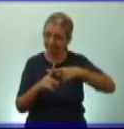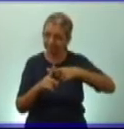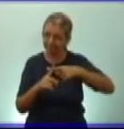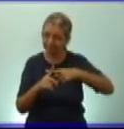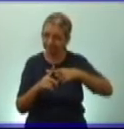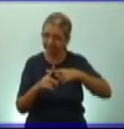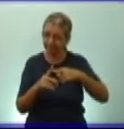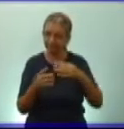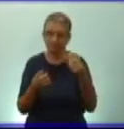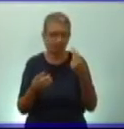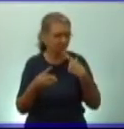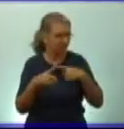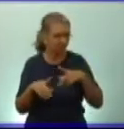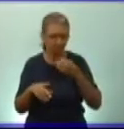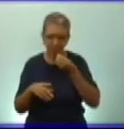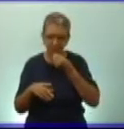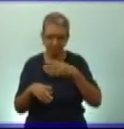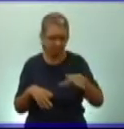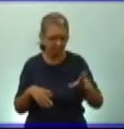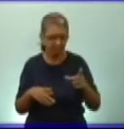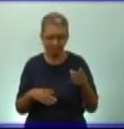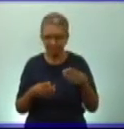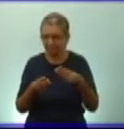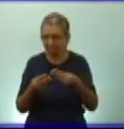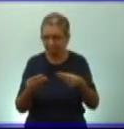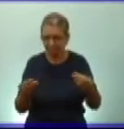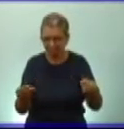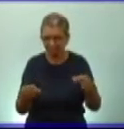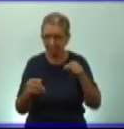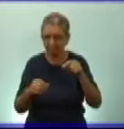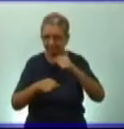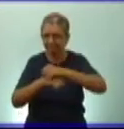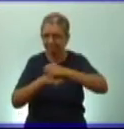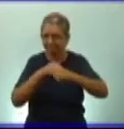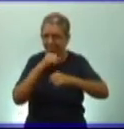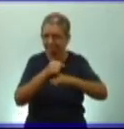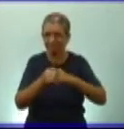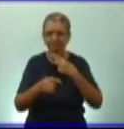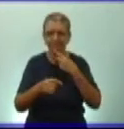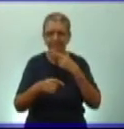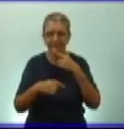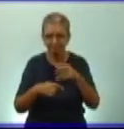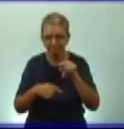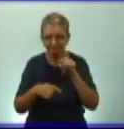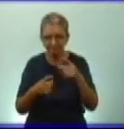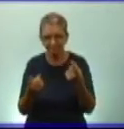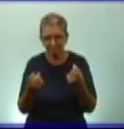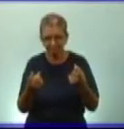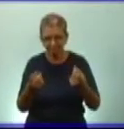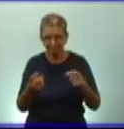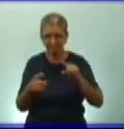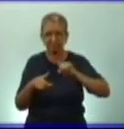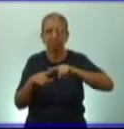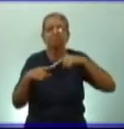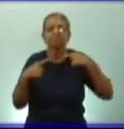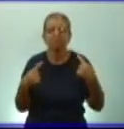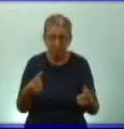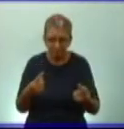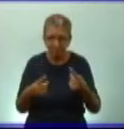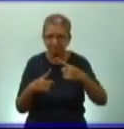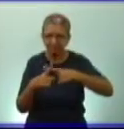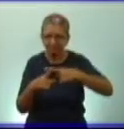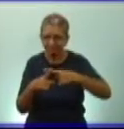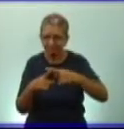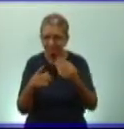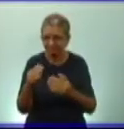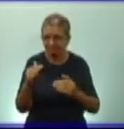cualquier sustancia. Es decir, que en la estructura está la respuesta que necesitamos para entender por qué se comportan las temperaturas o